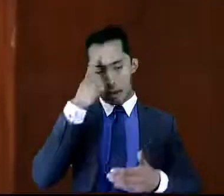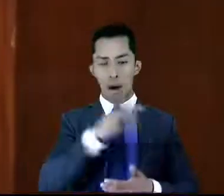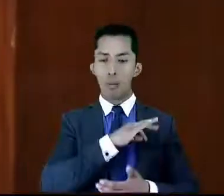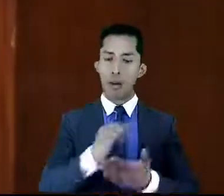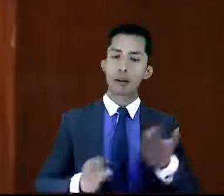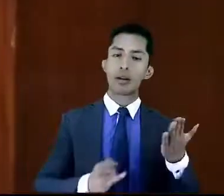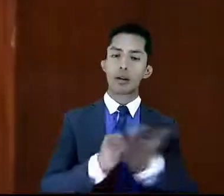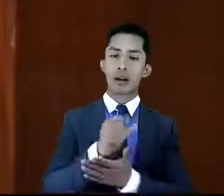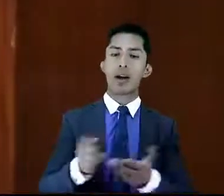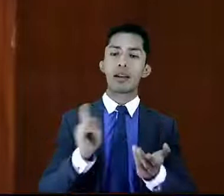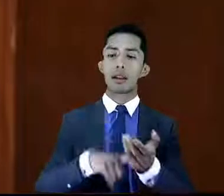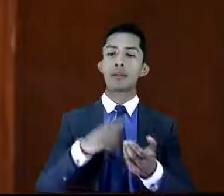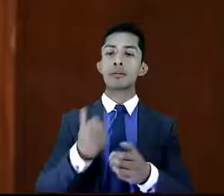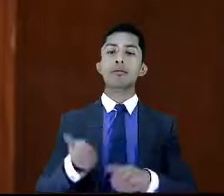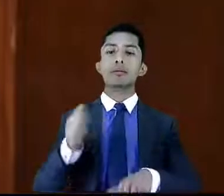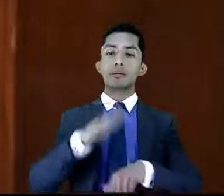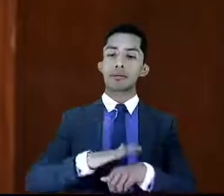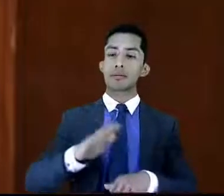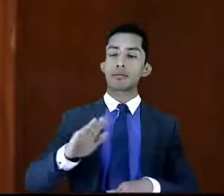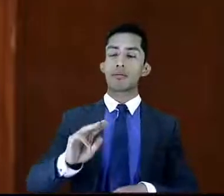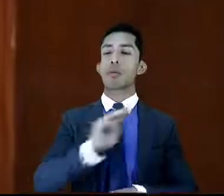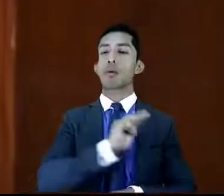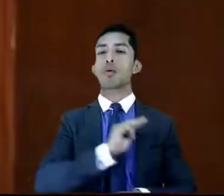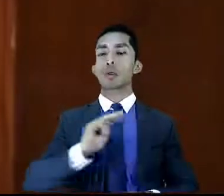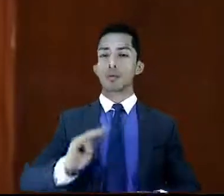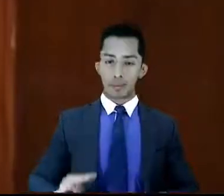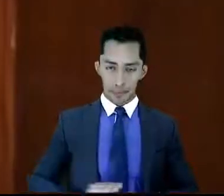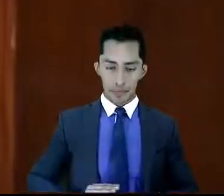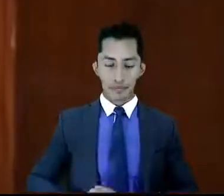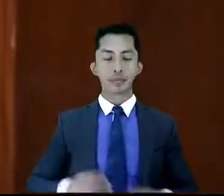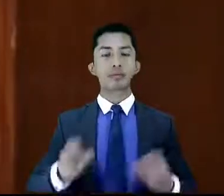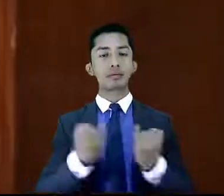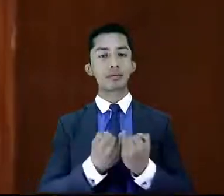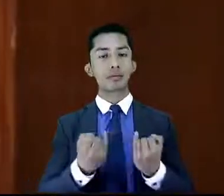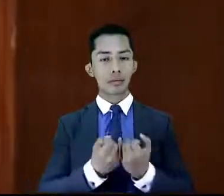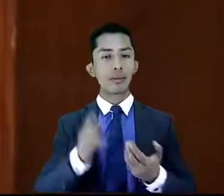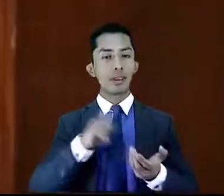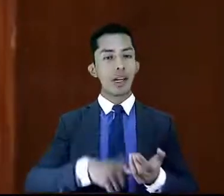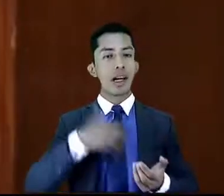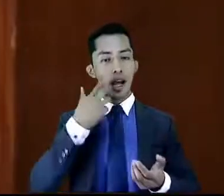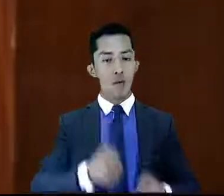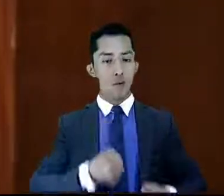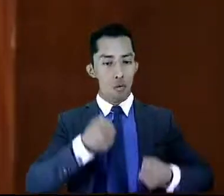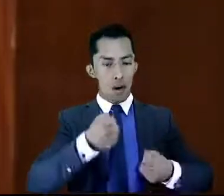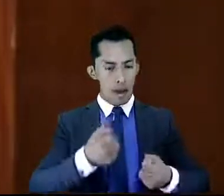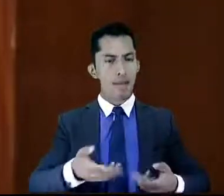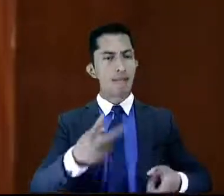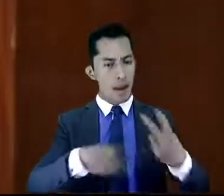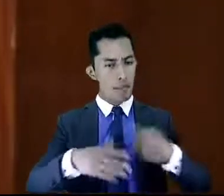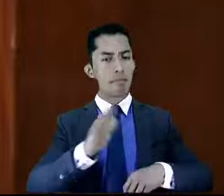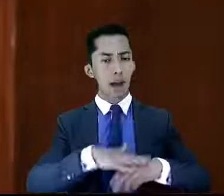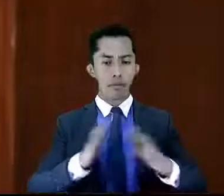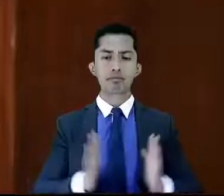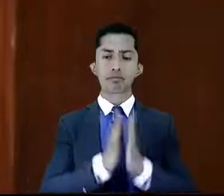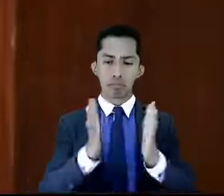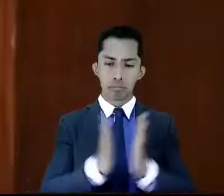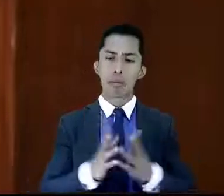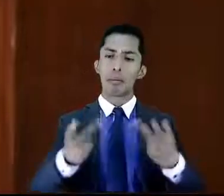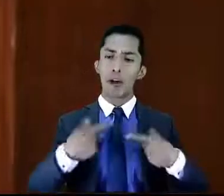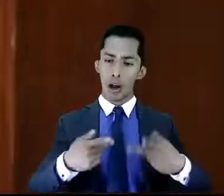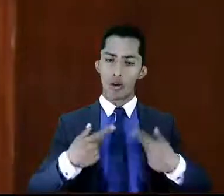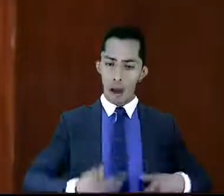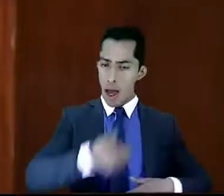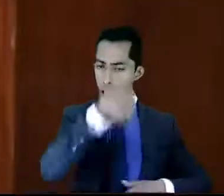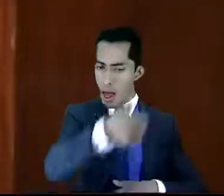pública municipal y fortaleceremos la participación ciudadana directa y la cultura de la